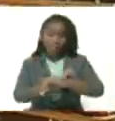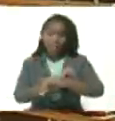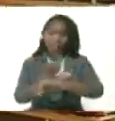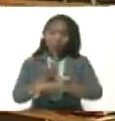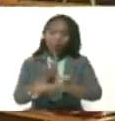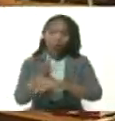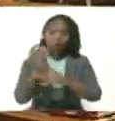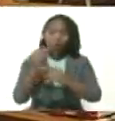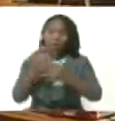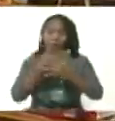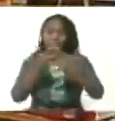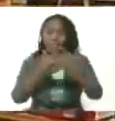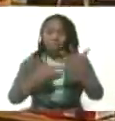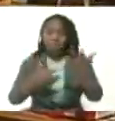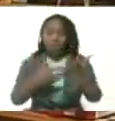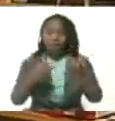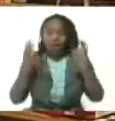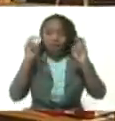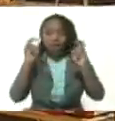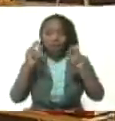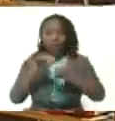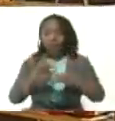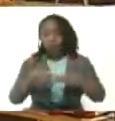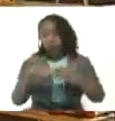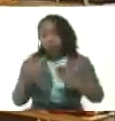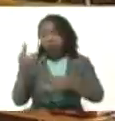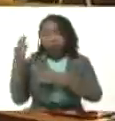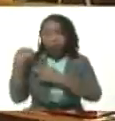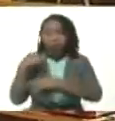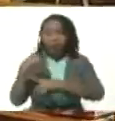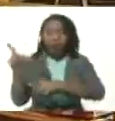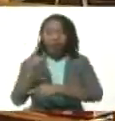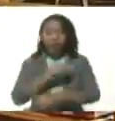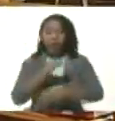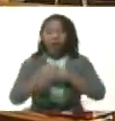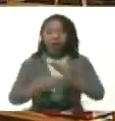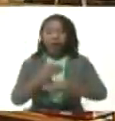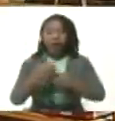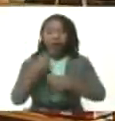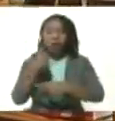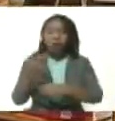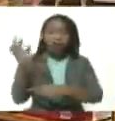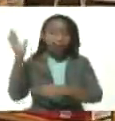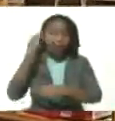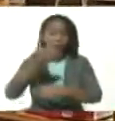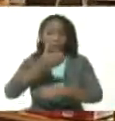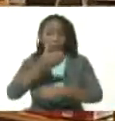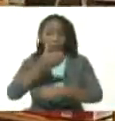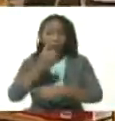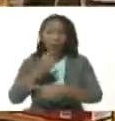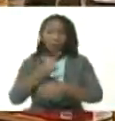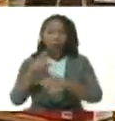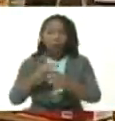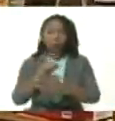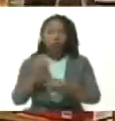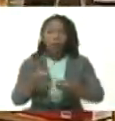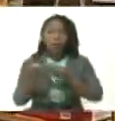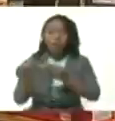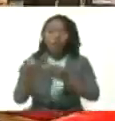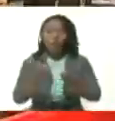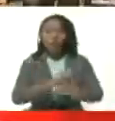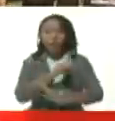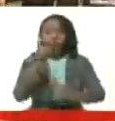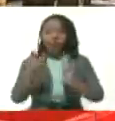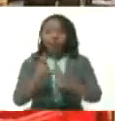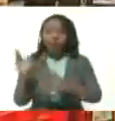cantidades, manda descripción del producto tal cual y se cumple lo que dice el radio y se entrega lo que se entrega, se trae al